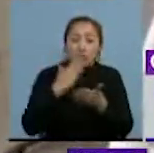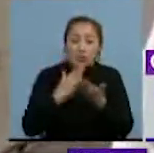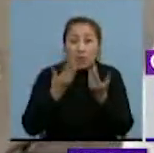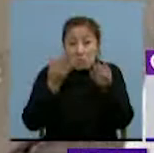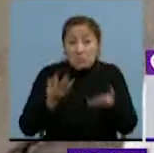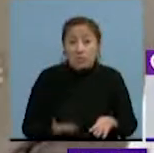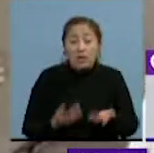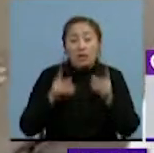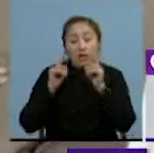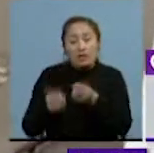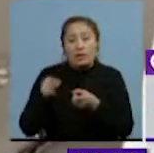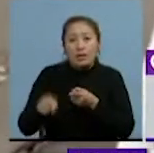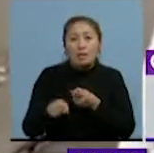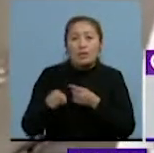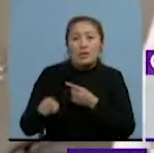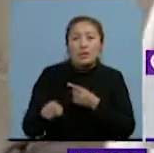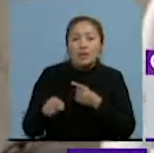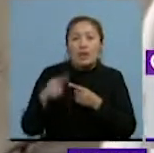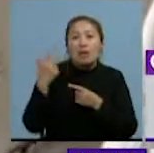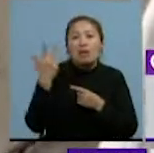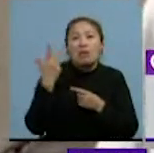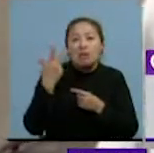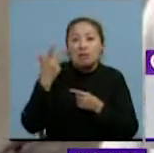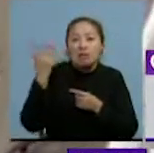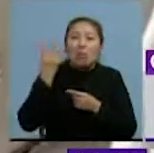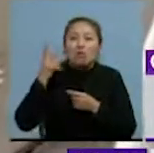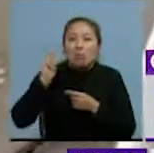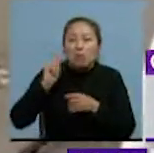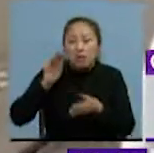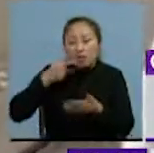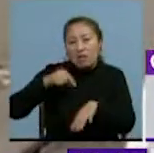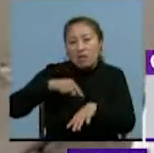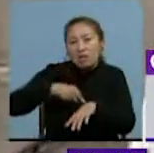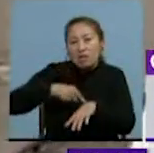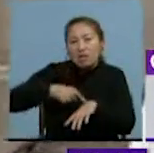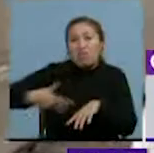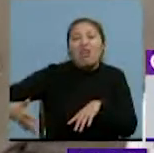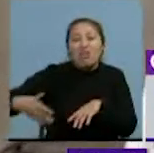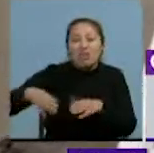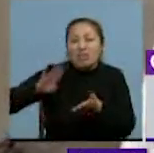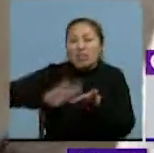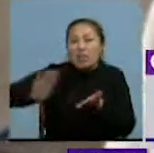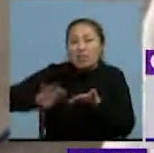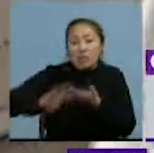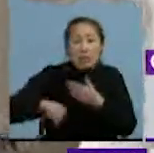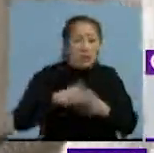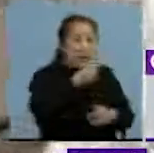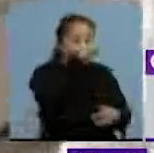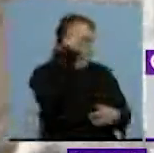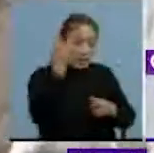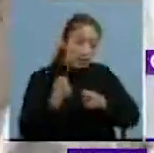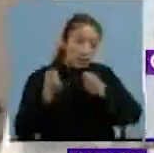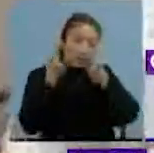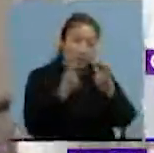otro lado, que se reduzca esos 3-4 meses que se paga atrasado. De tanto Nación también envían,